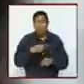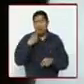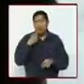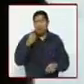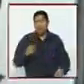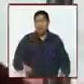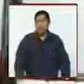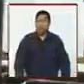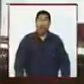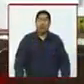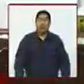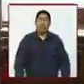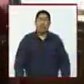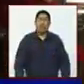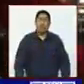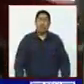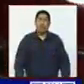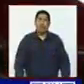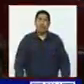grita.